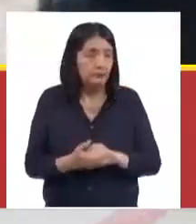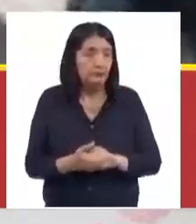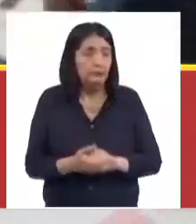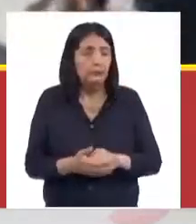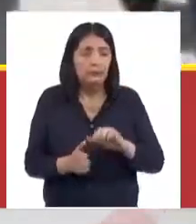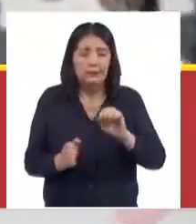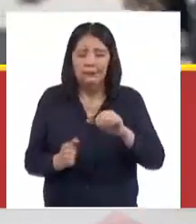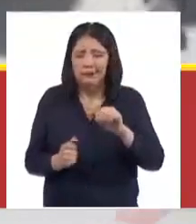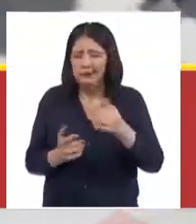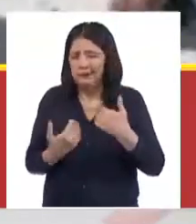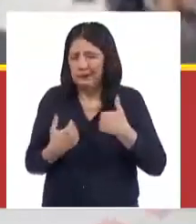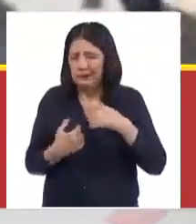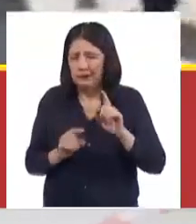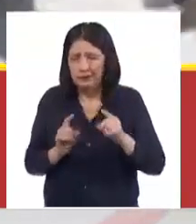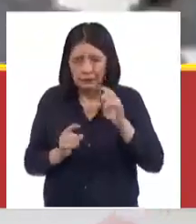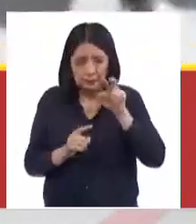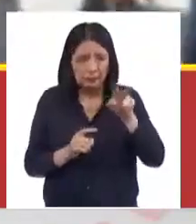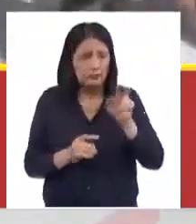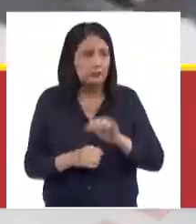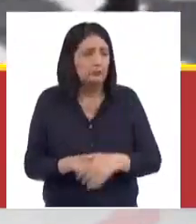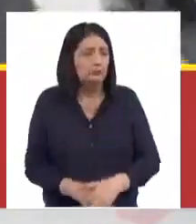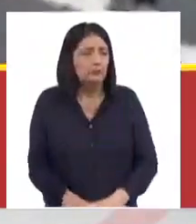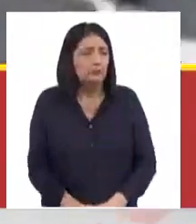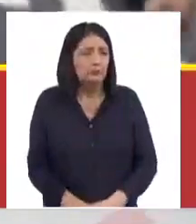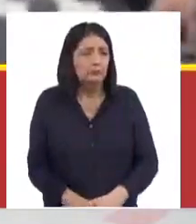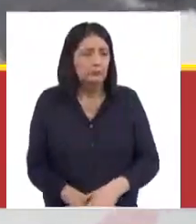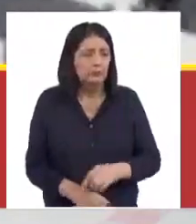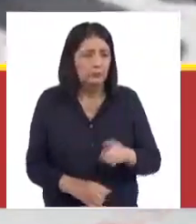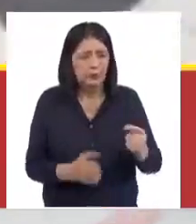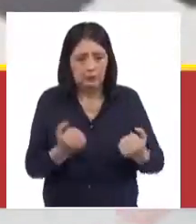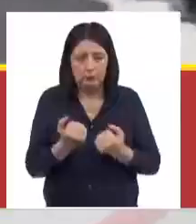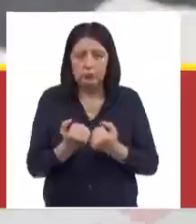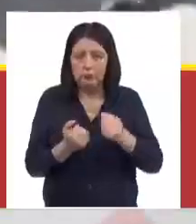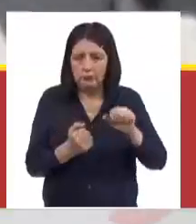Y así tenemos a Alindor, las imágenes.